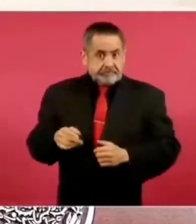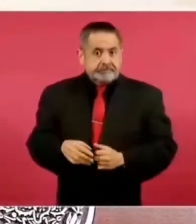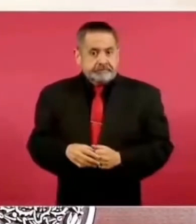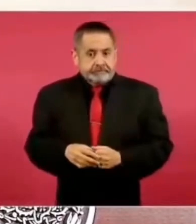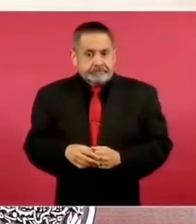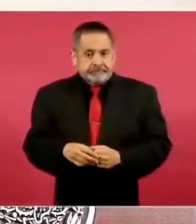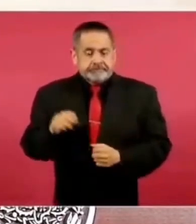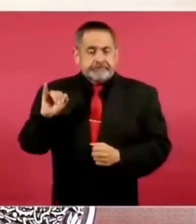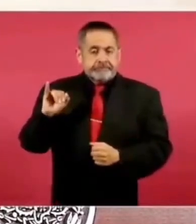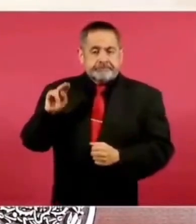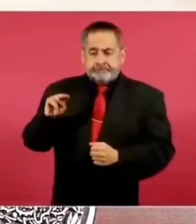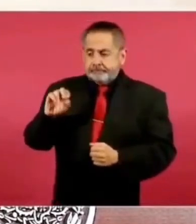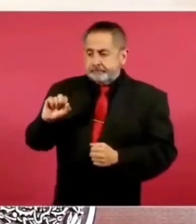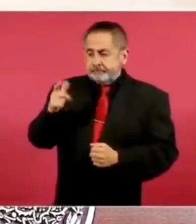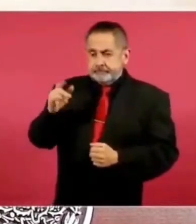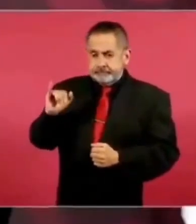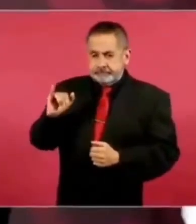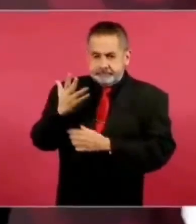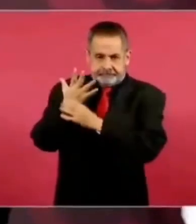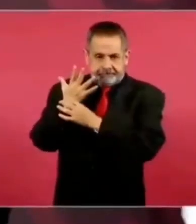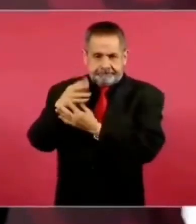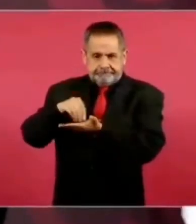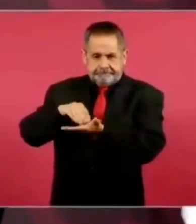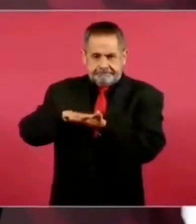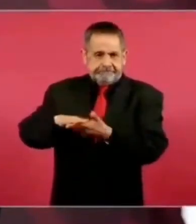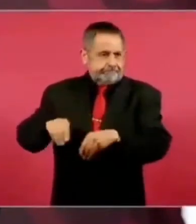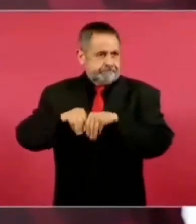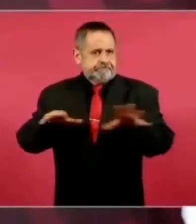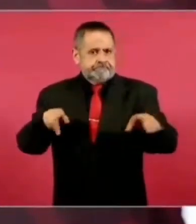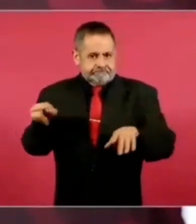del INEGI, datos del INEGI.